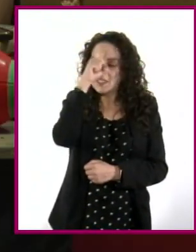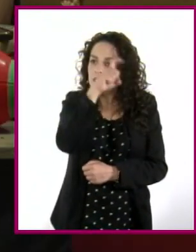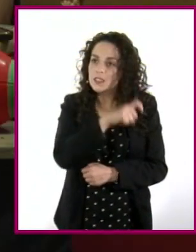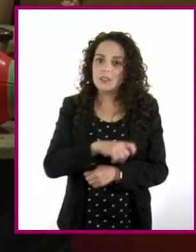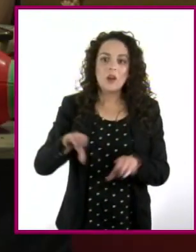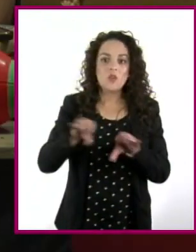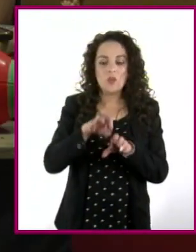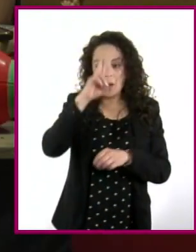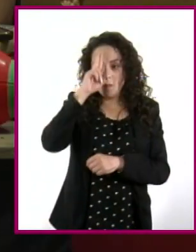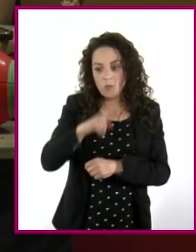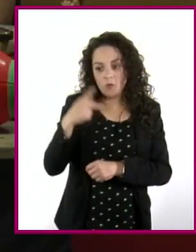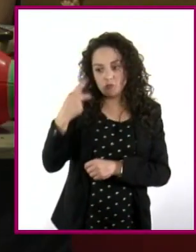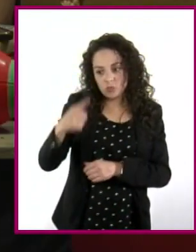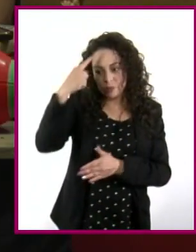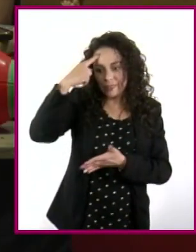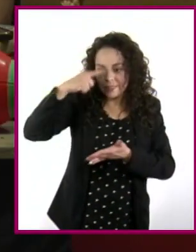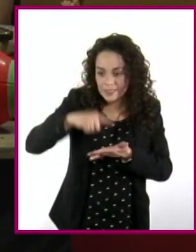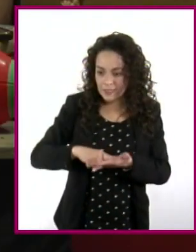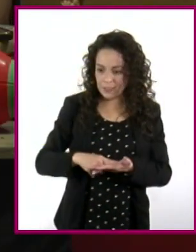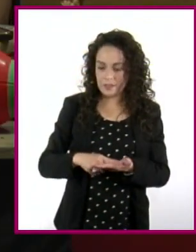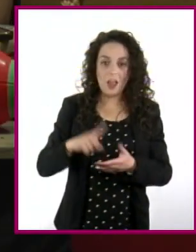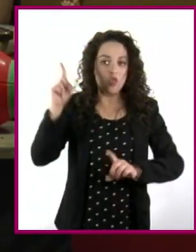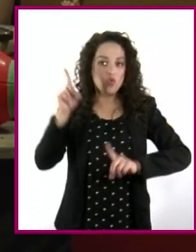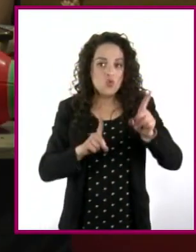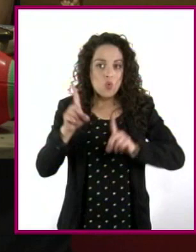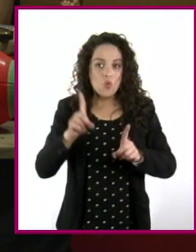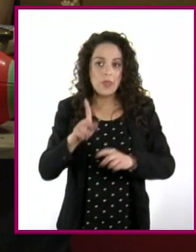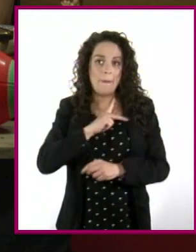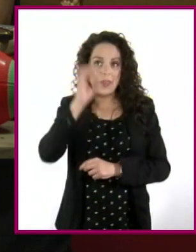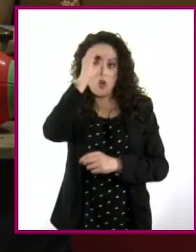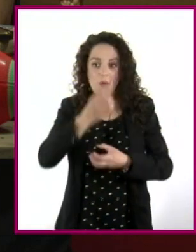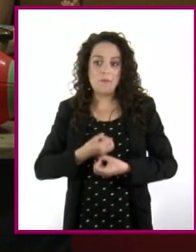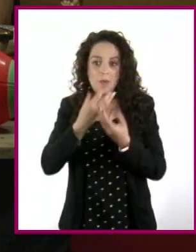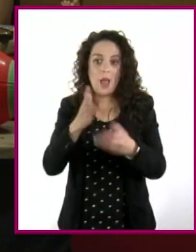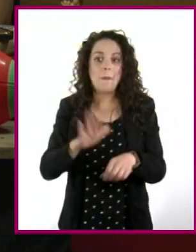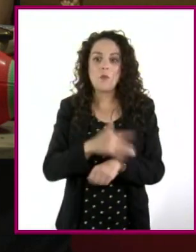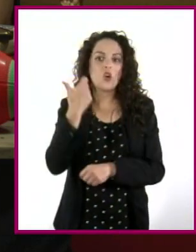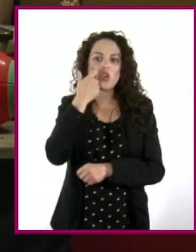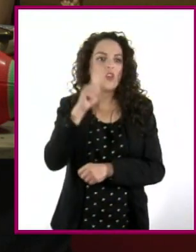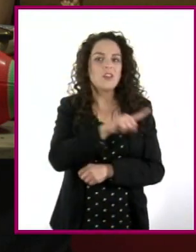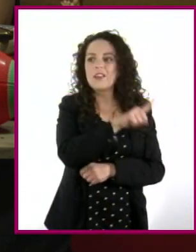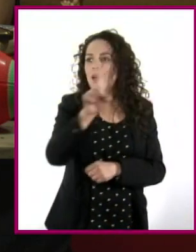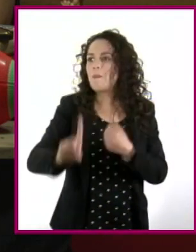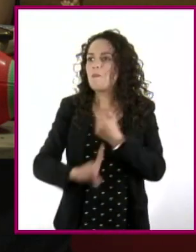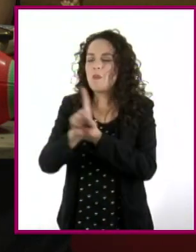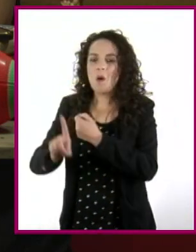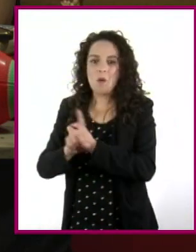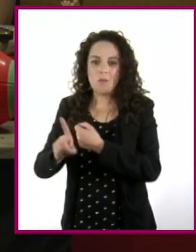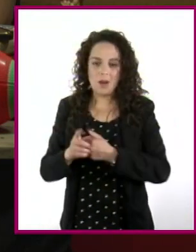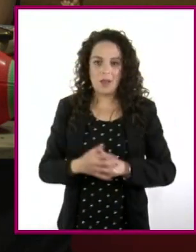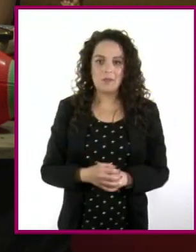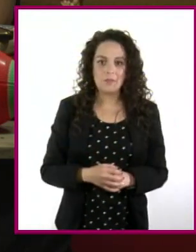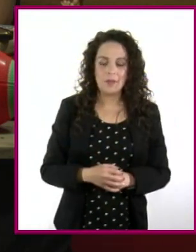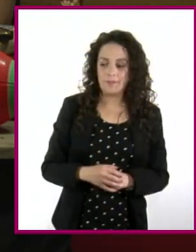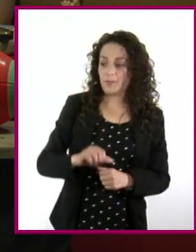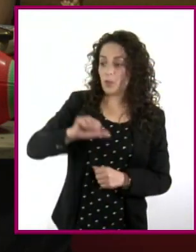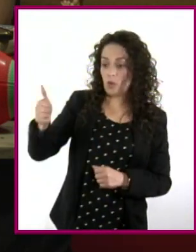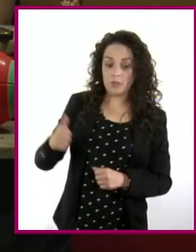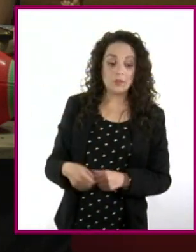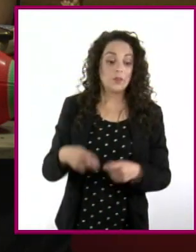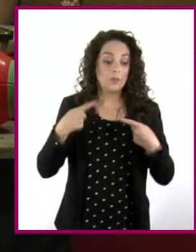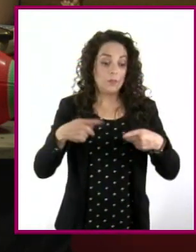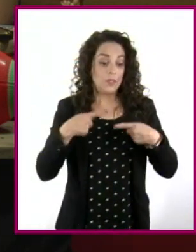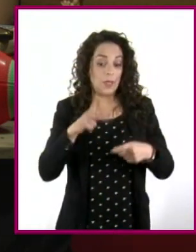creencias. Dudan en decir lo que piensan porque no quieren provocar conflictos. Para los demás, los comunicadores pasivos son